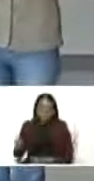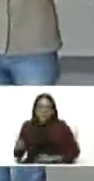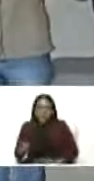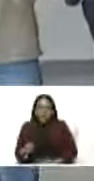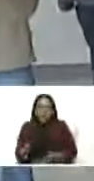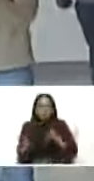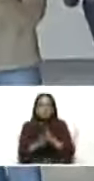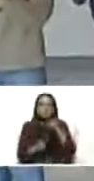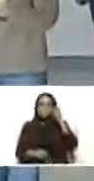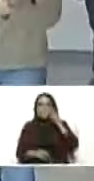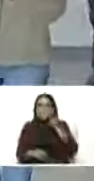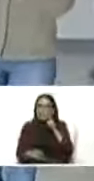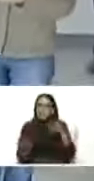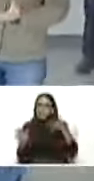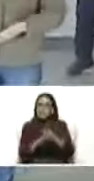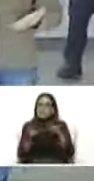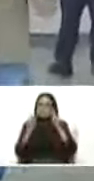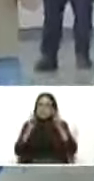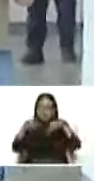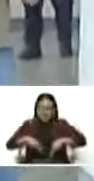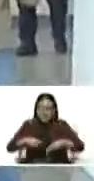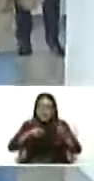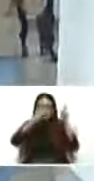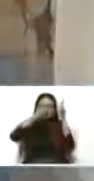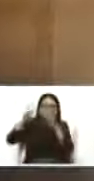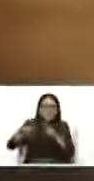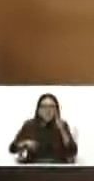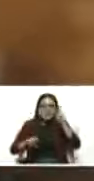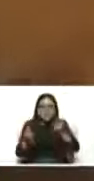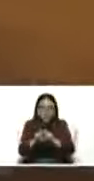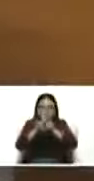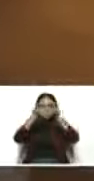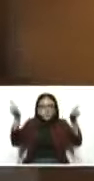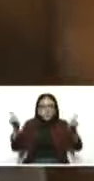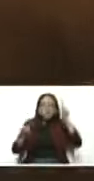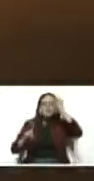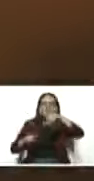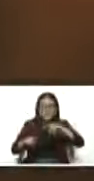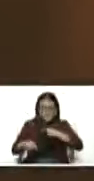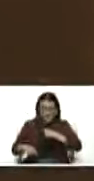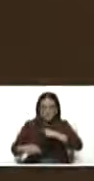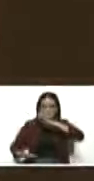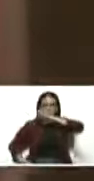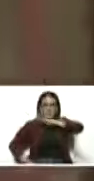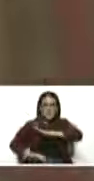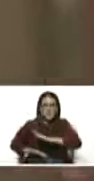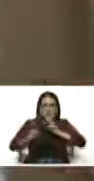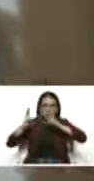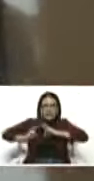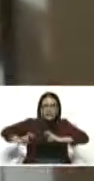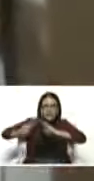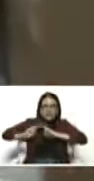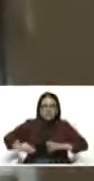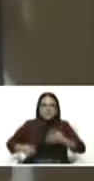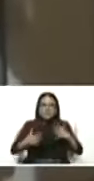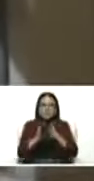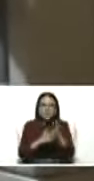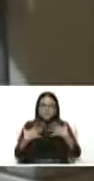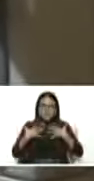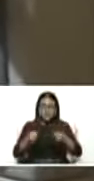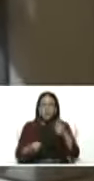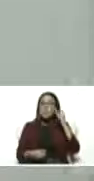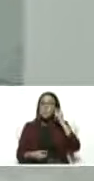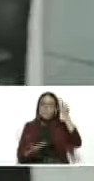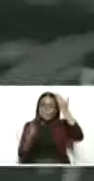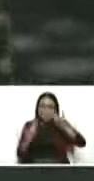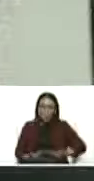ecografía y aparte de ecografía también vamos a tener mamografía. Estaba para diciendo en el diálogo, cuando pusieron las